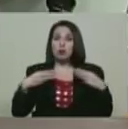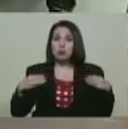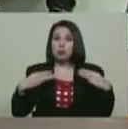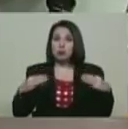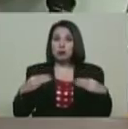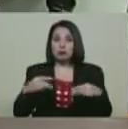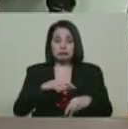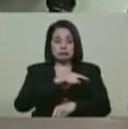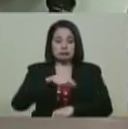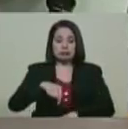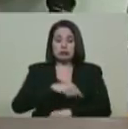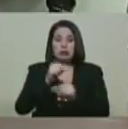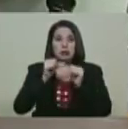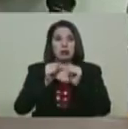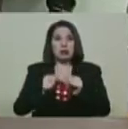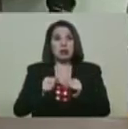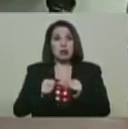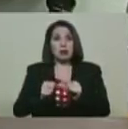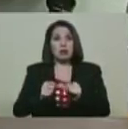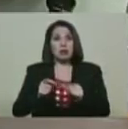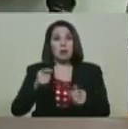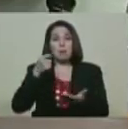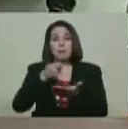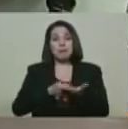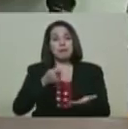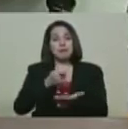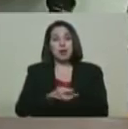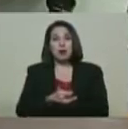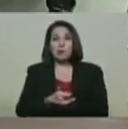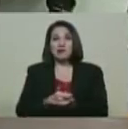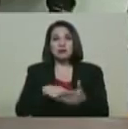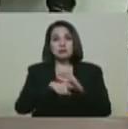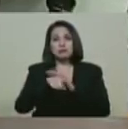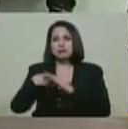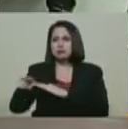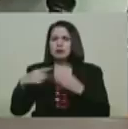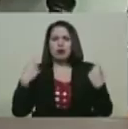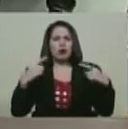de duración de estabilidad tributaria, acceso preferencial a insumos.